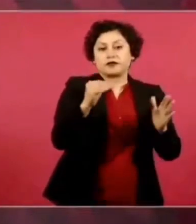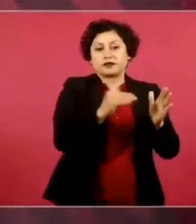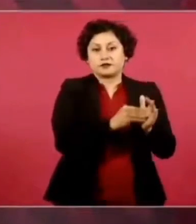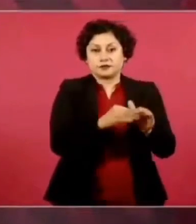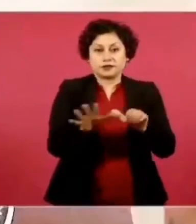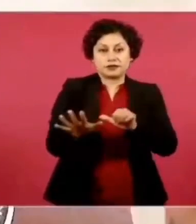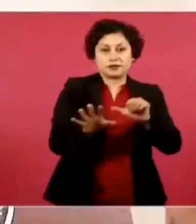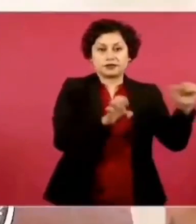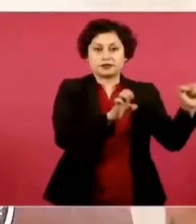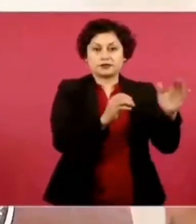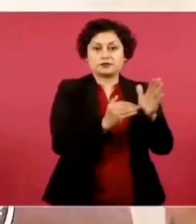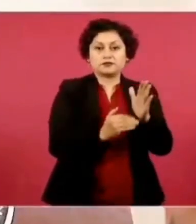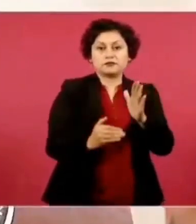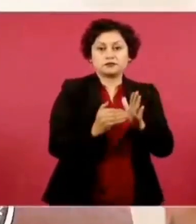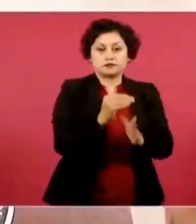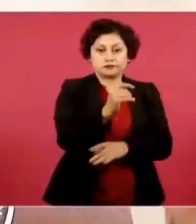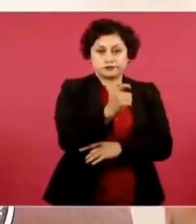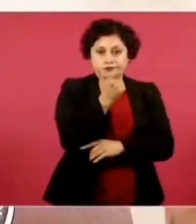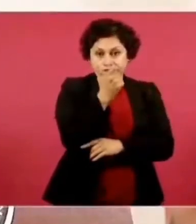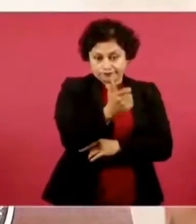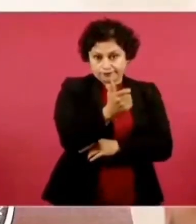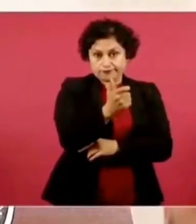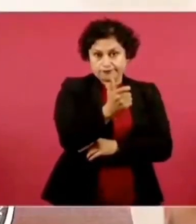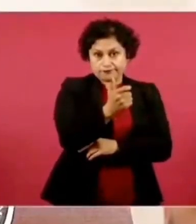3.600 millones de pesos.